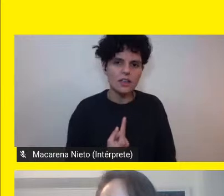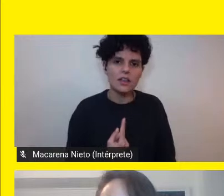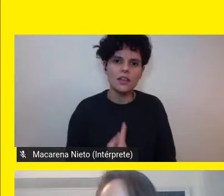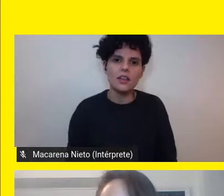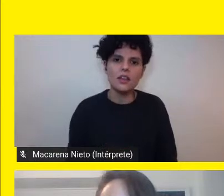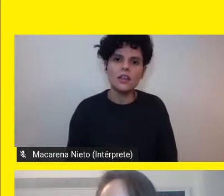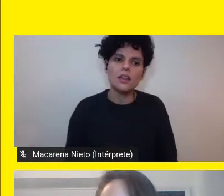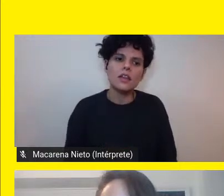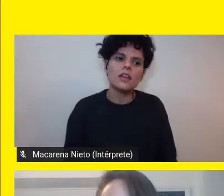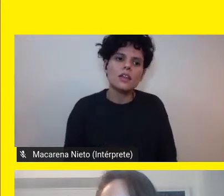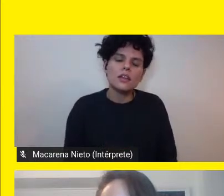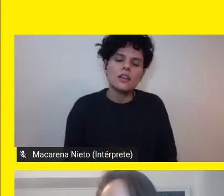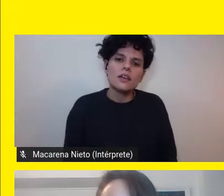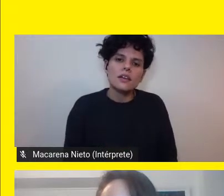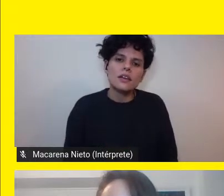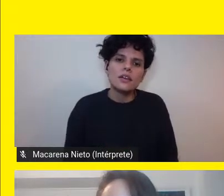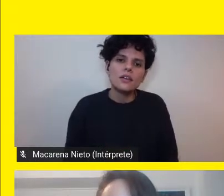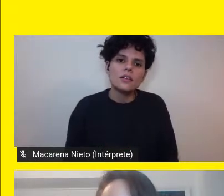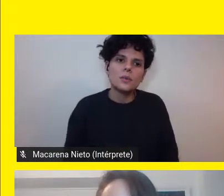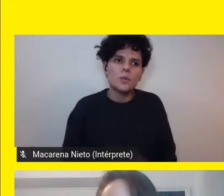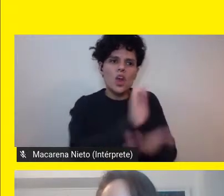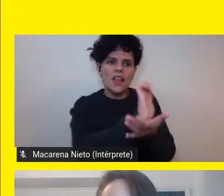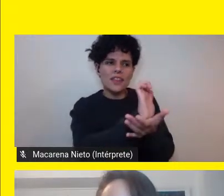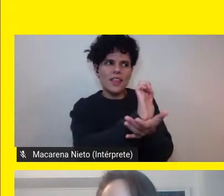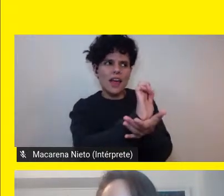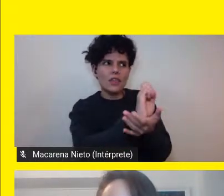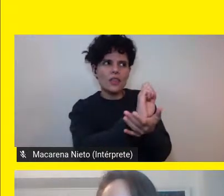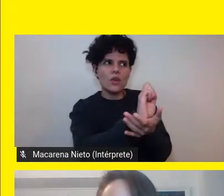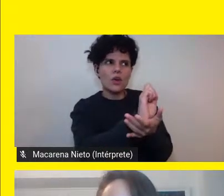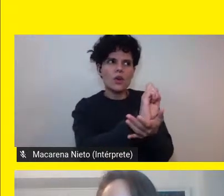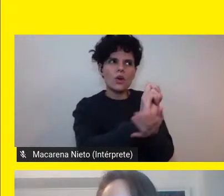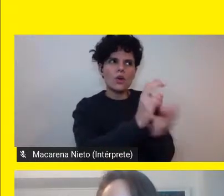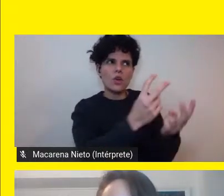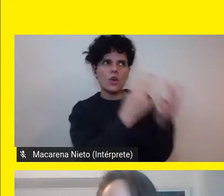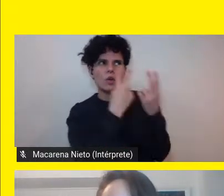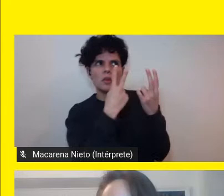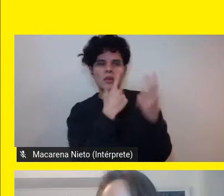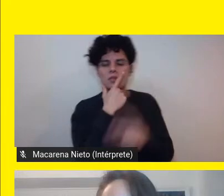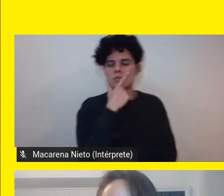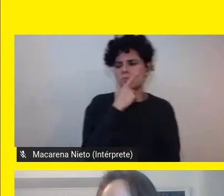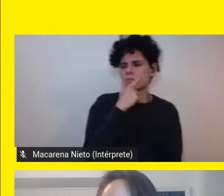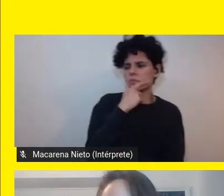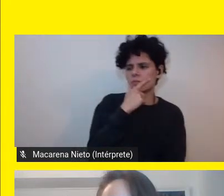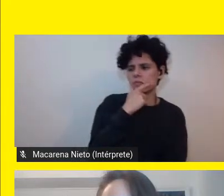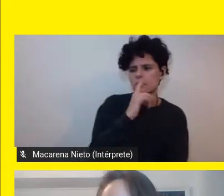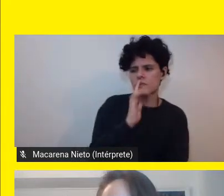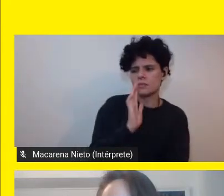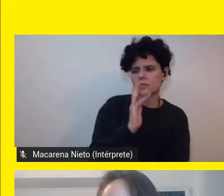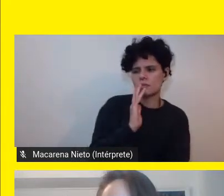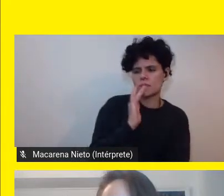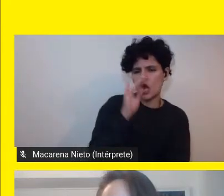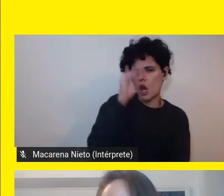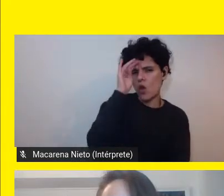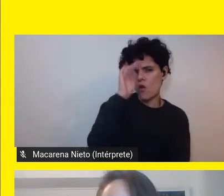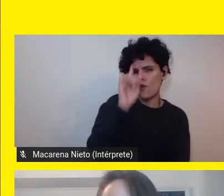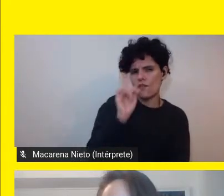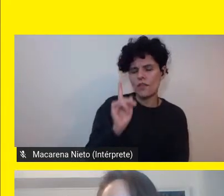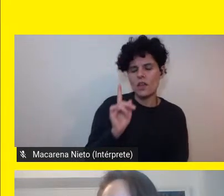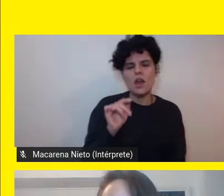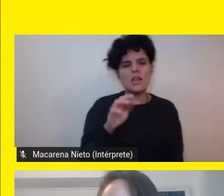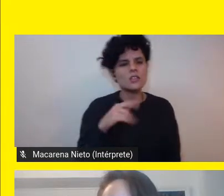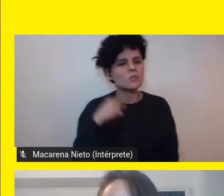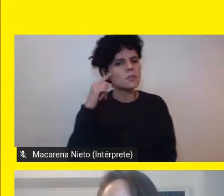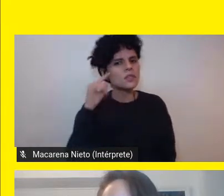digamos, con un Estado que los mira con sospecha. Me parece muy interesante lo que dijo Nicole sobre el papel